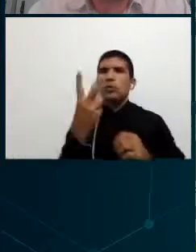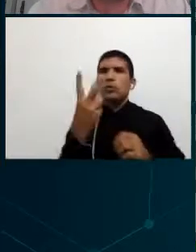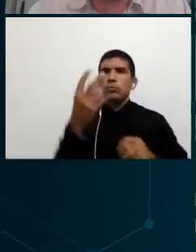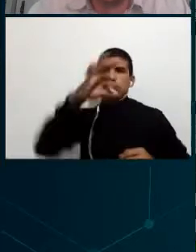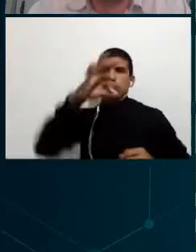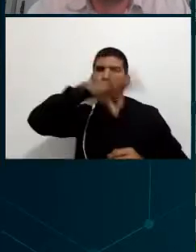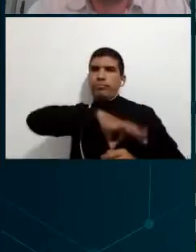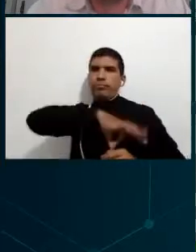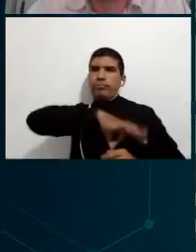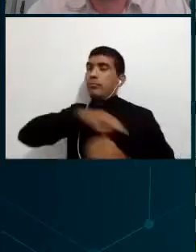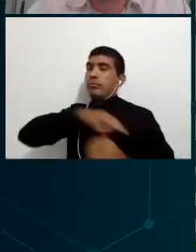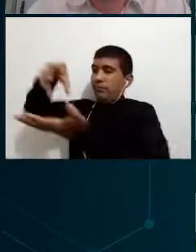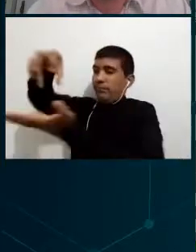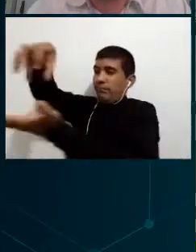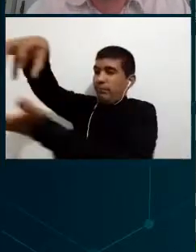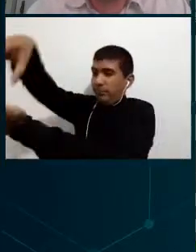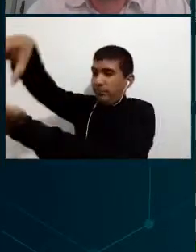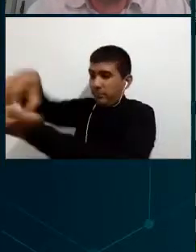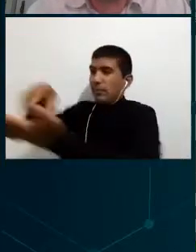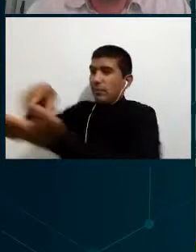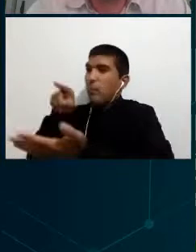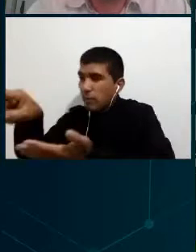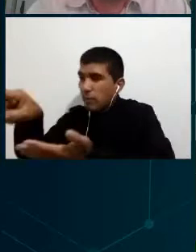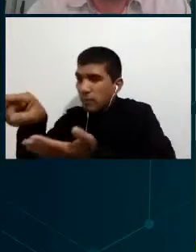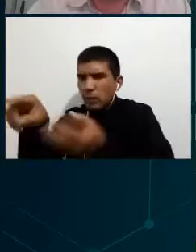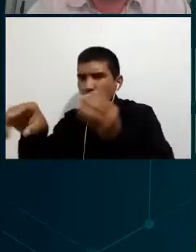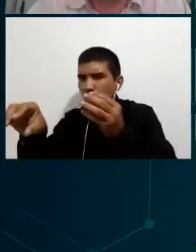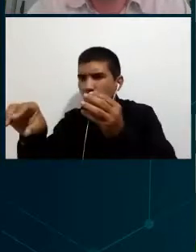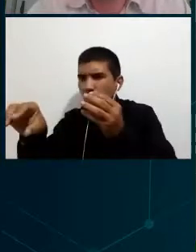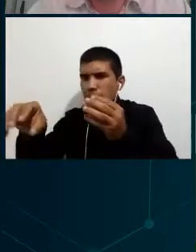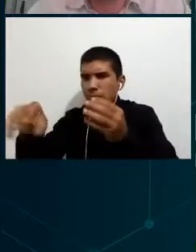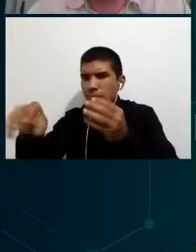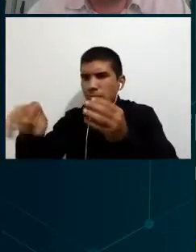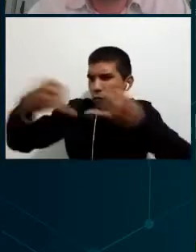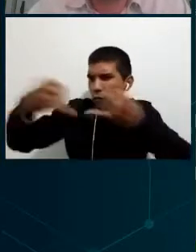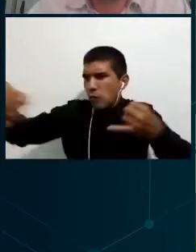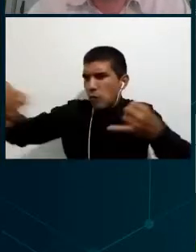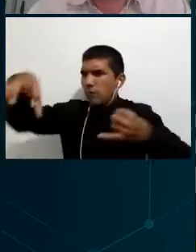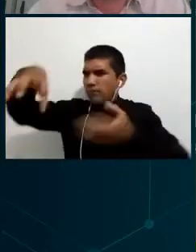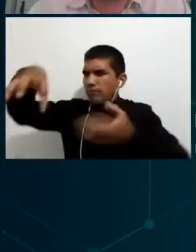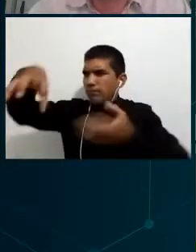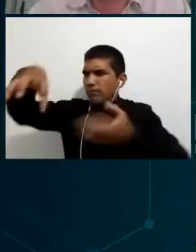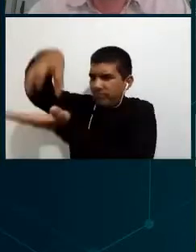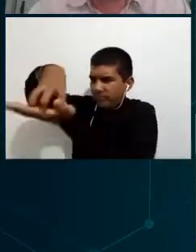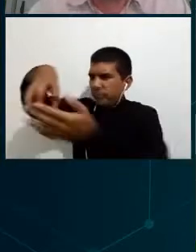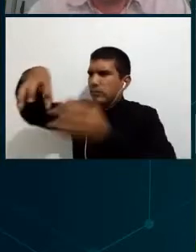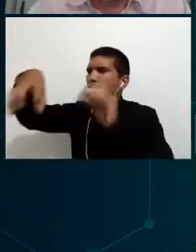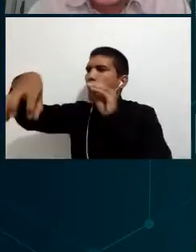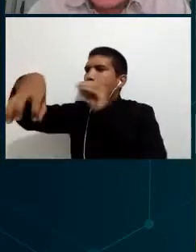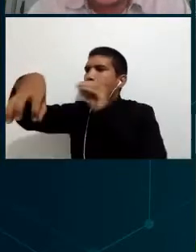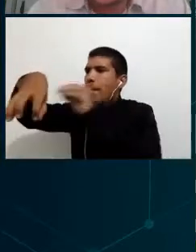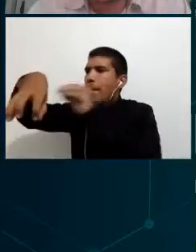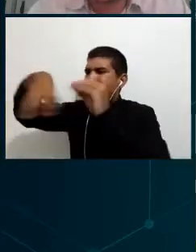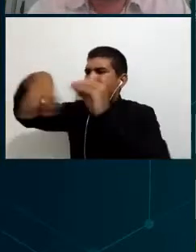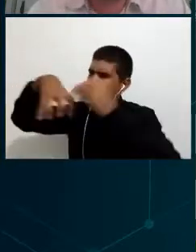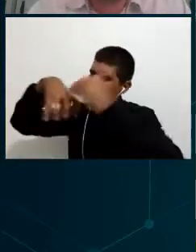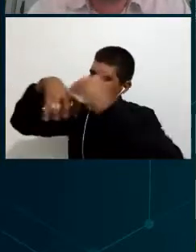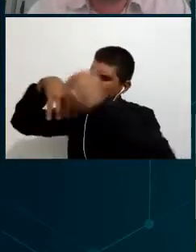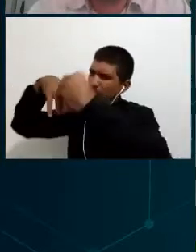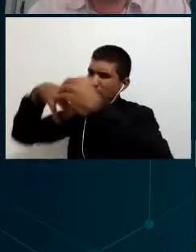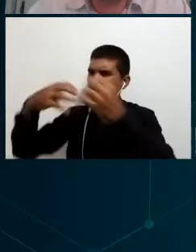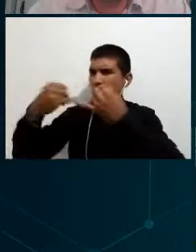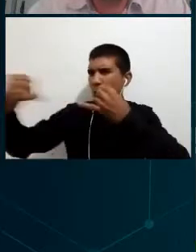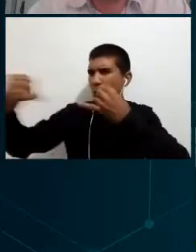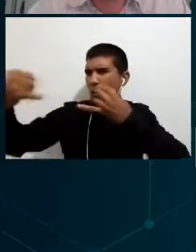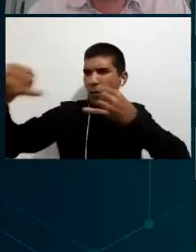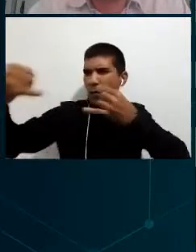escenario 1, la ruta corta. Y en el escenario 2 se definió una ruta larga. Es decir, la información que va